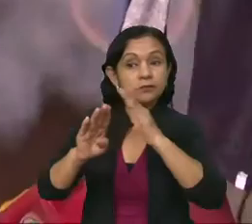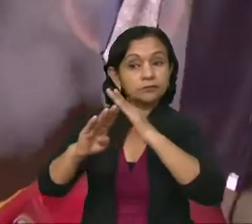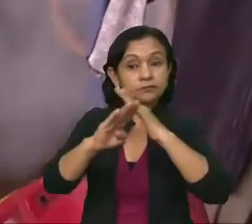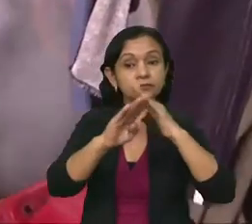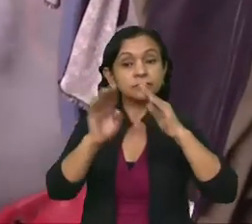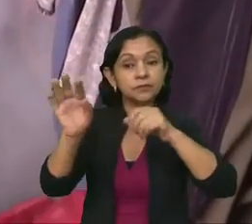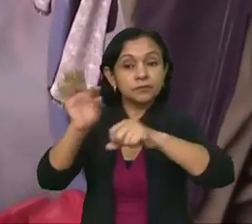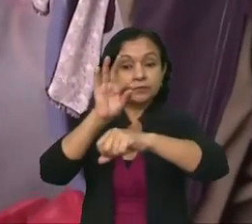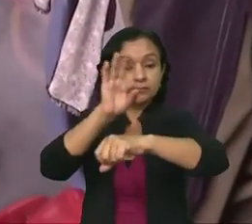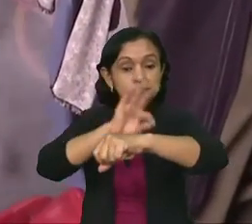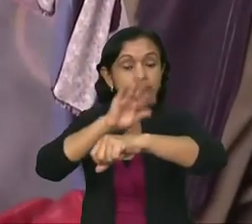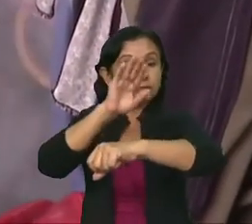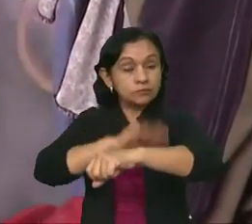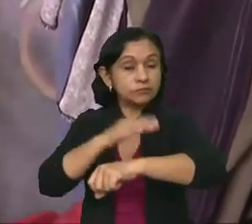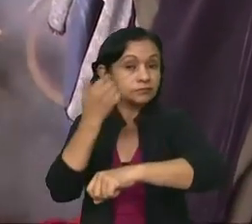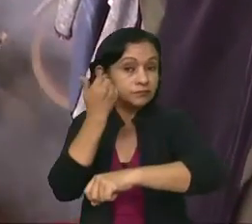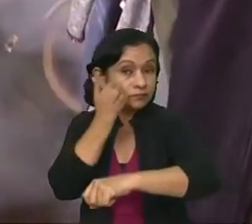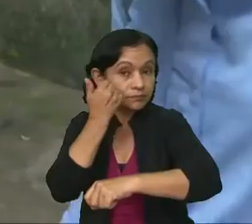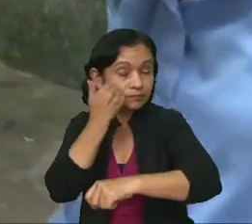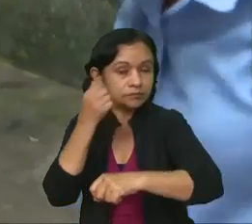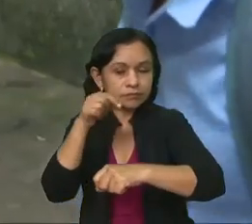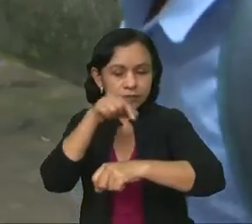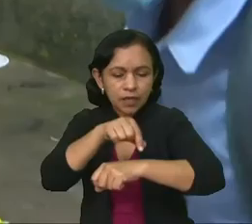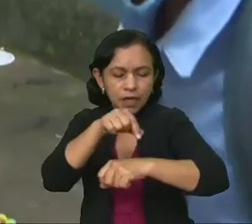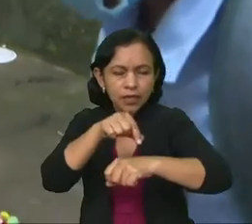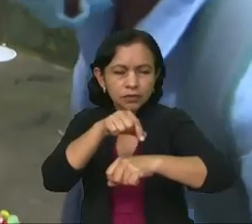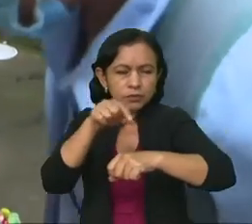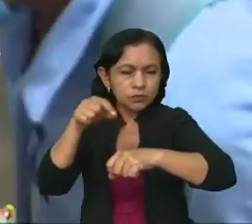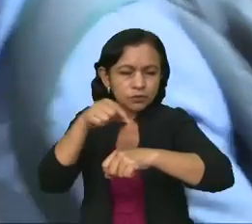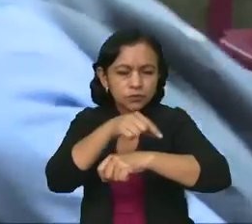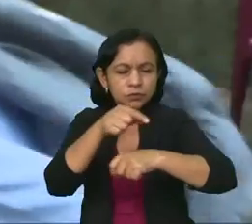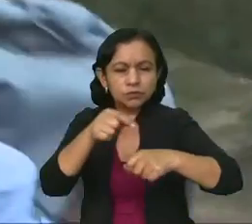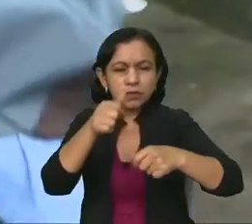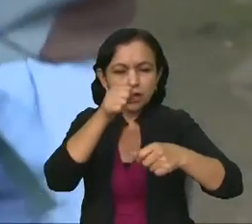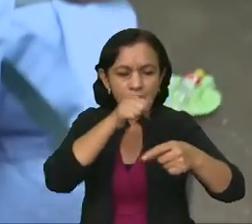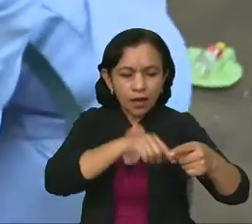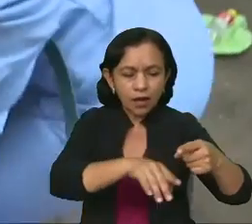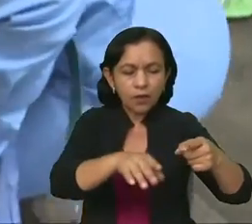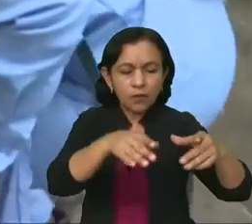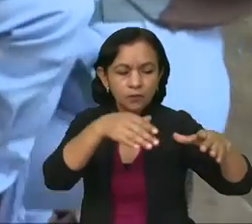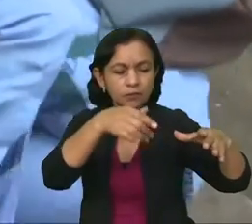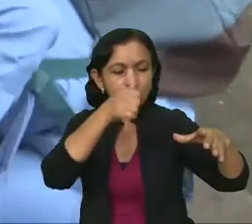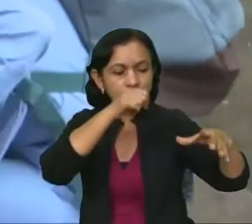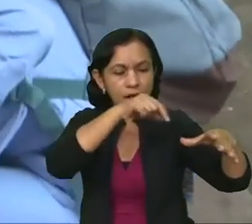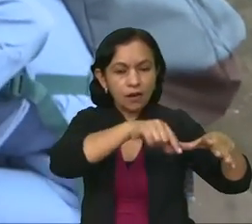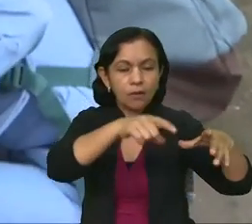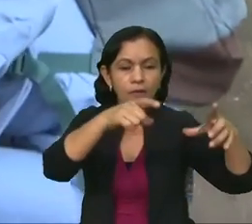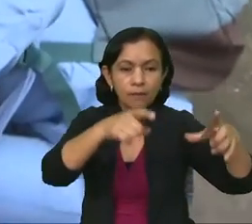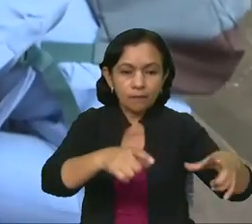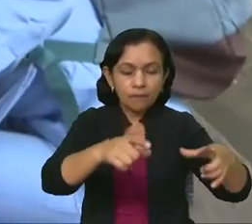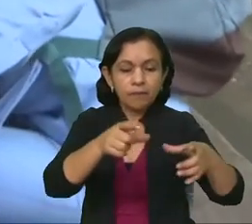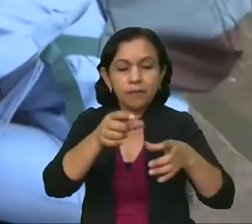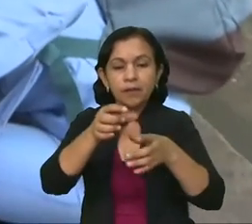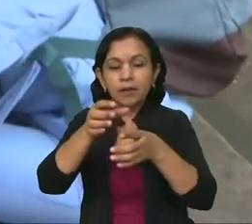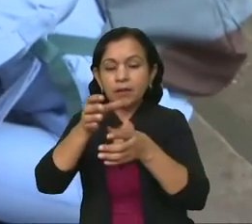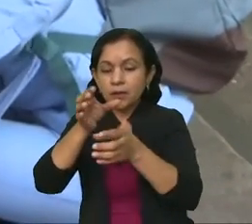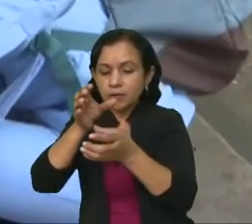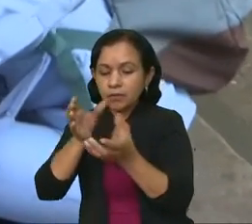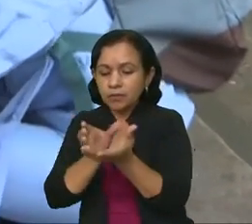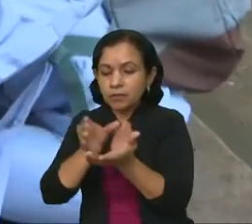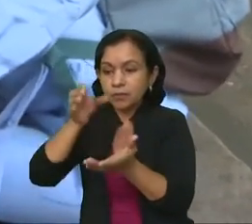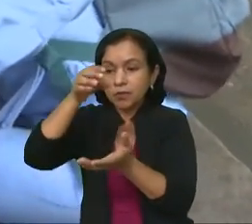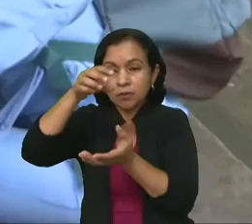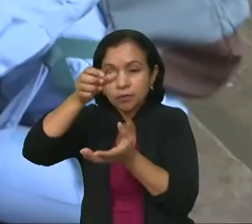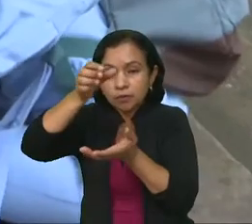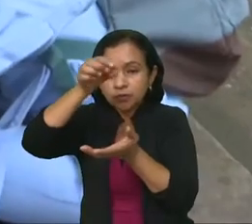mosquitos transmisores del dengue, que incuban sus huevecillos en charcas y aguas estancadas en panas, tapas de botella y otros